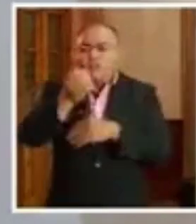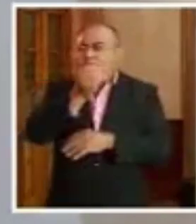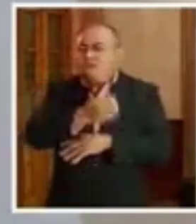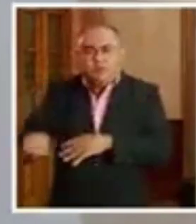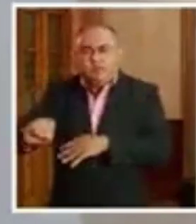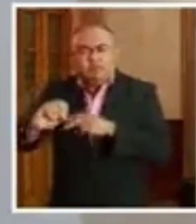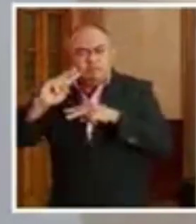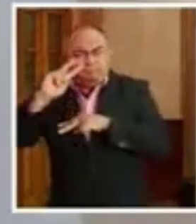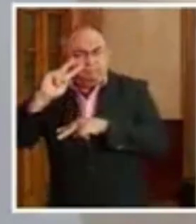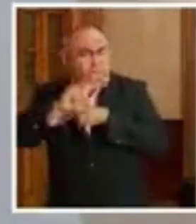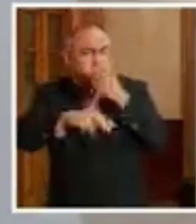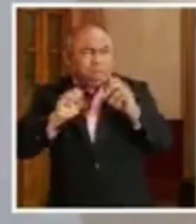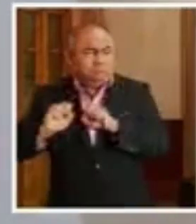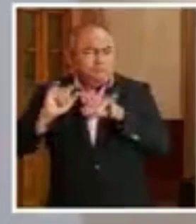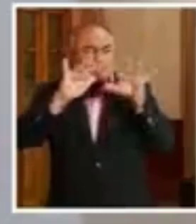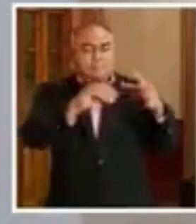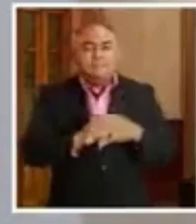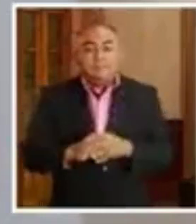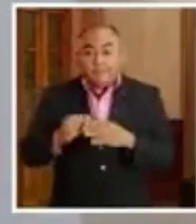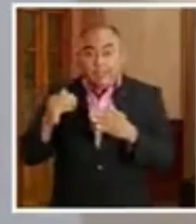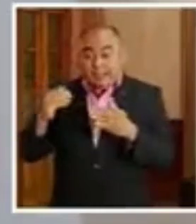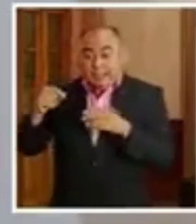Ya pasaron 3 semanas